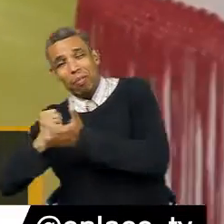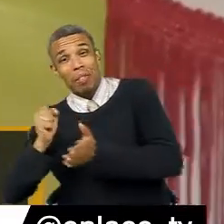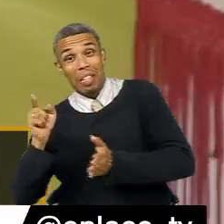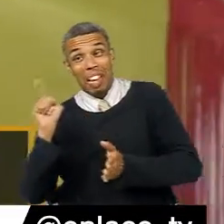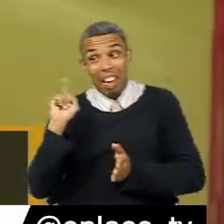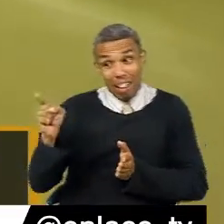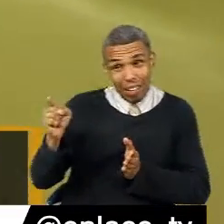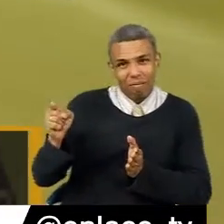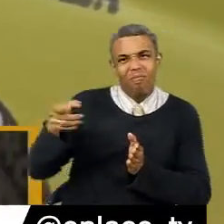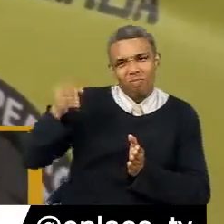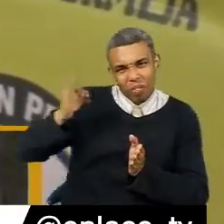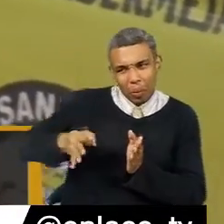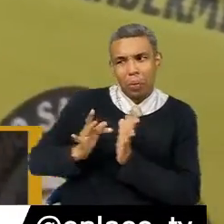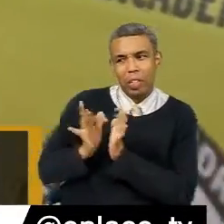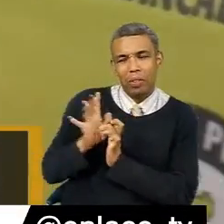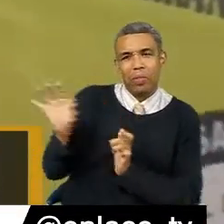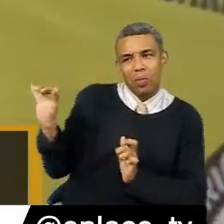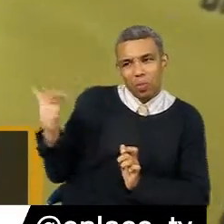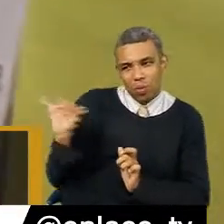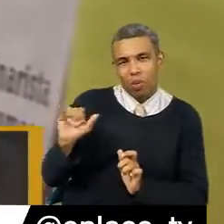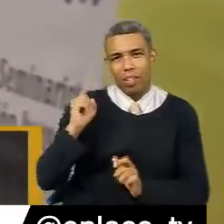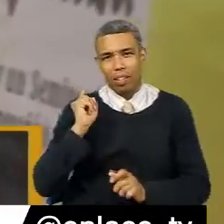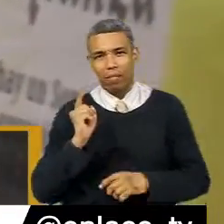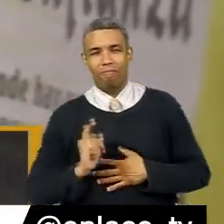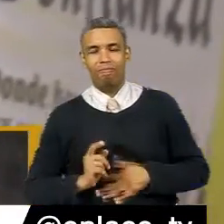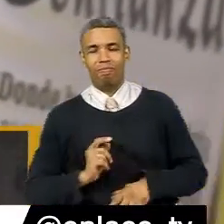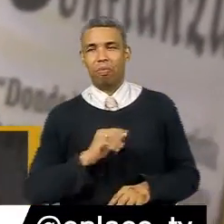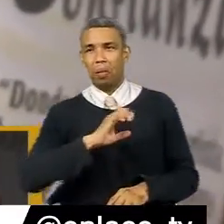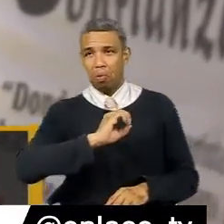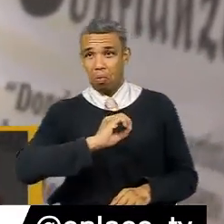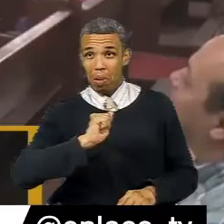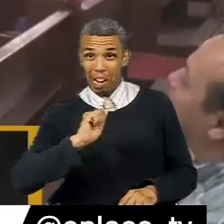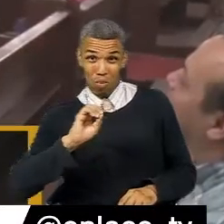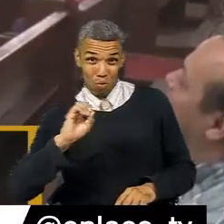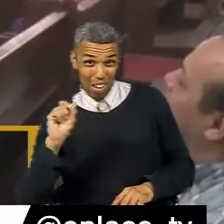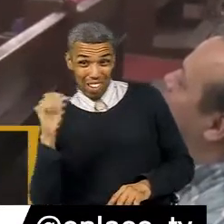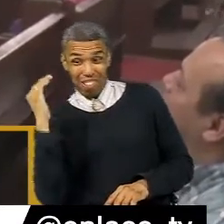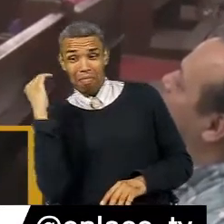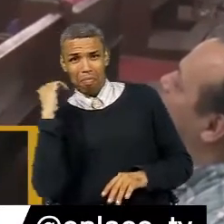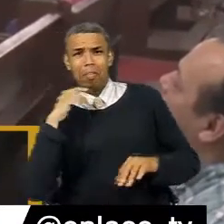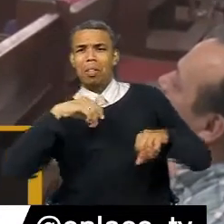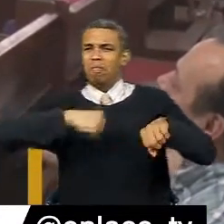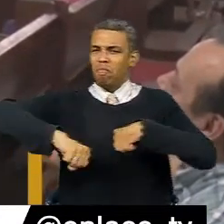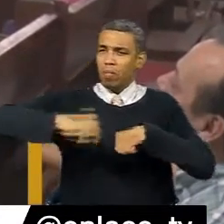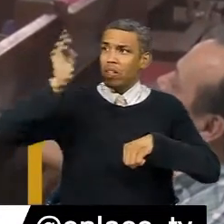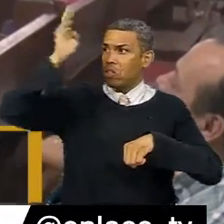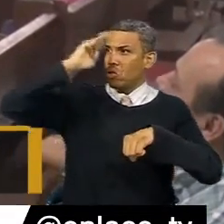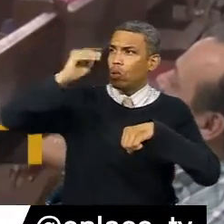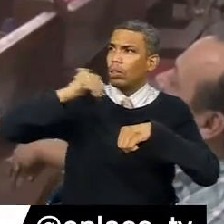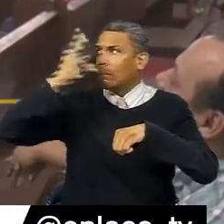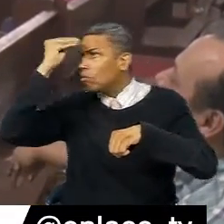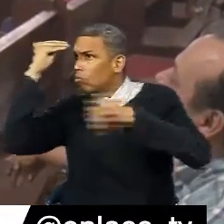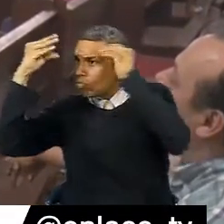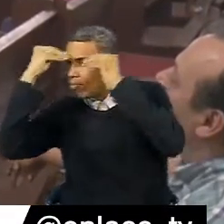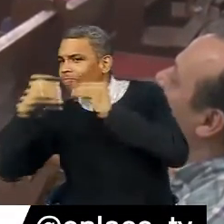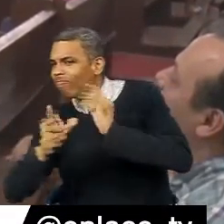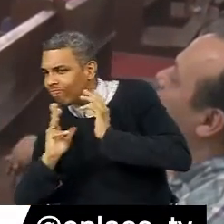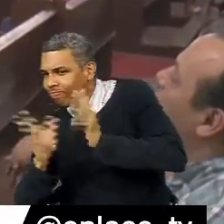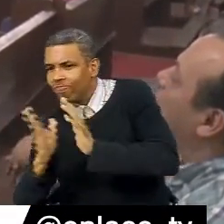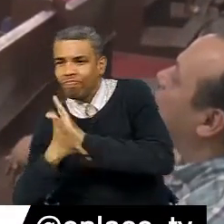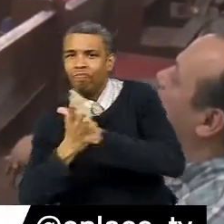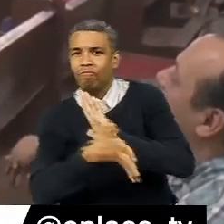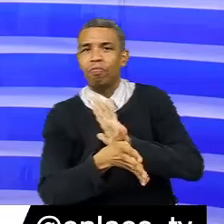esto la institución educativa busca recordar a hombres y mujeres que le han apostado con principios espirituales y valores al fortalecimiento del plantel en la